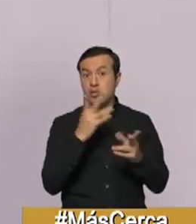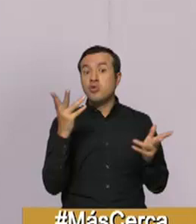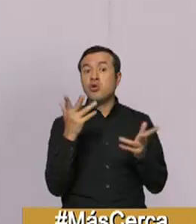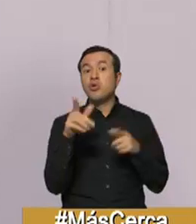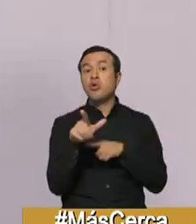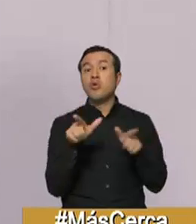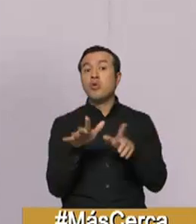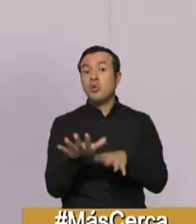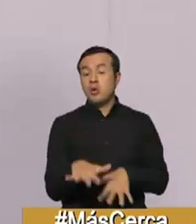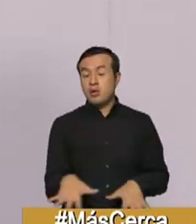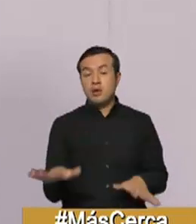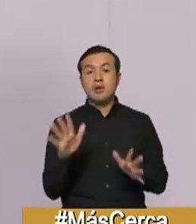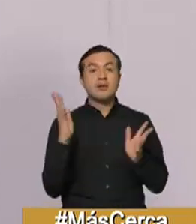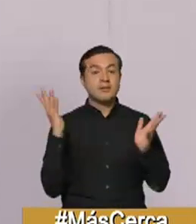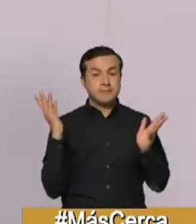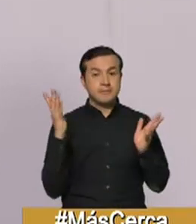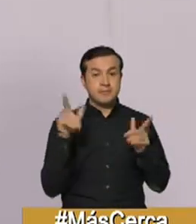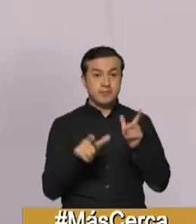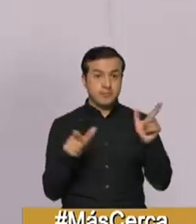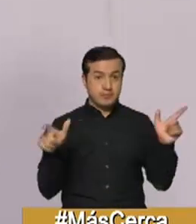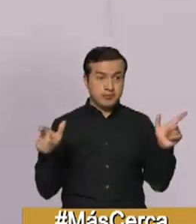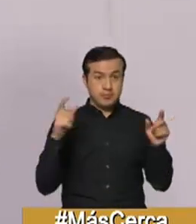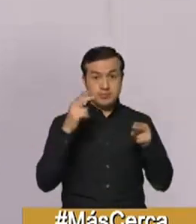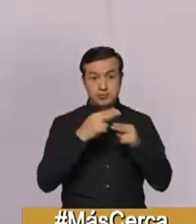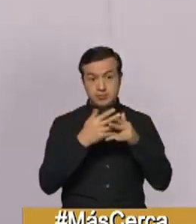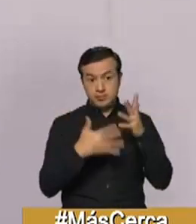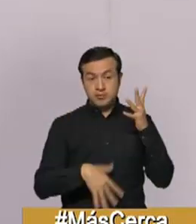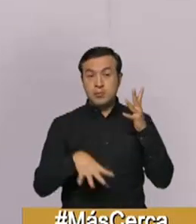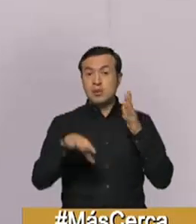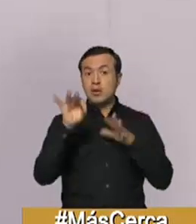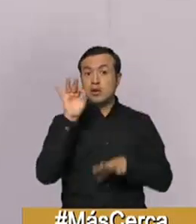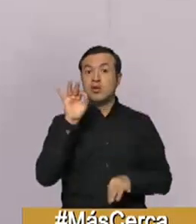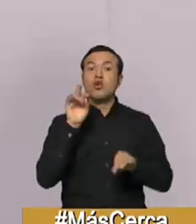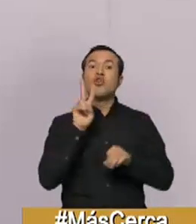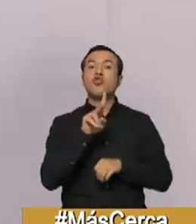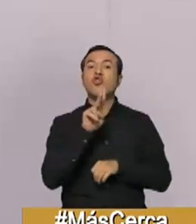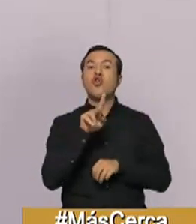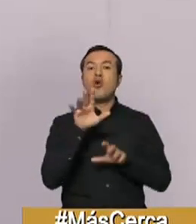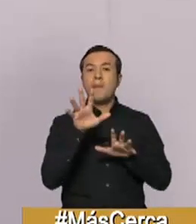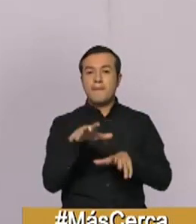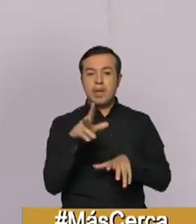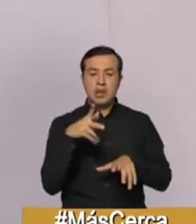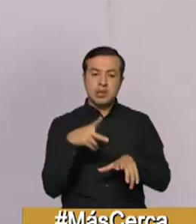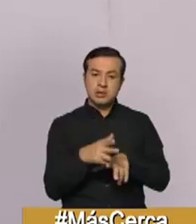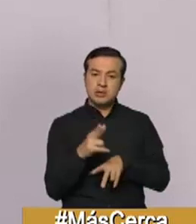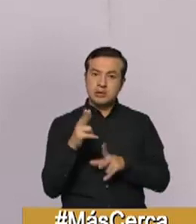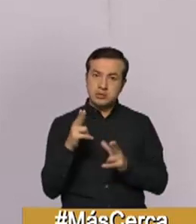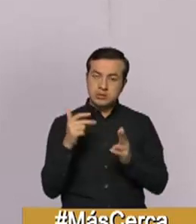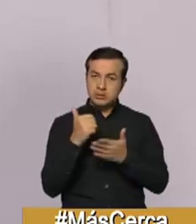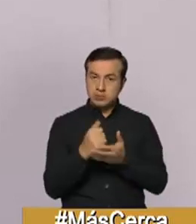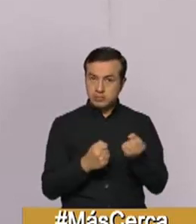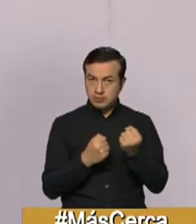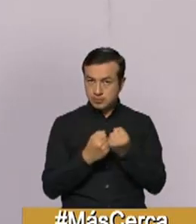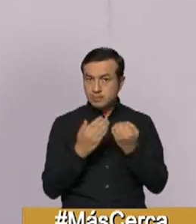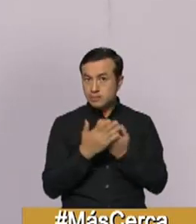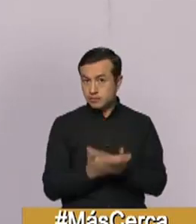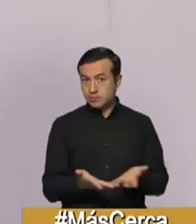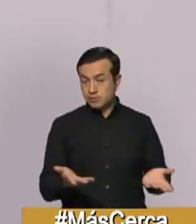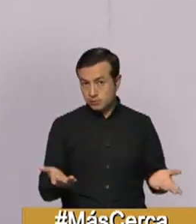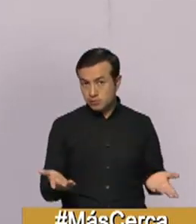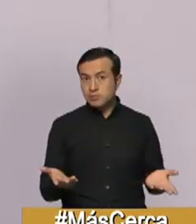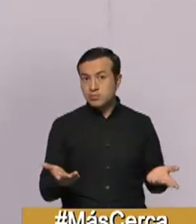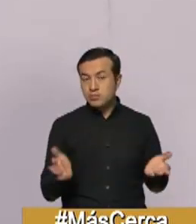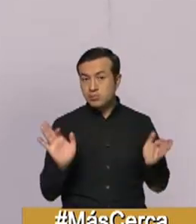se encuentran y nosotros dentro de las personas que nos describan elegiremos aquellos dos perritos que van a ser beneficiados con estas con